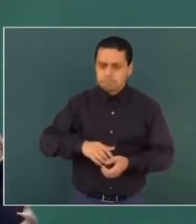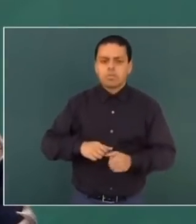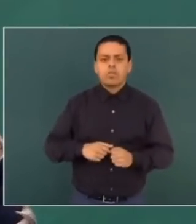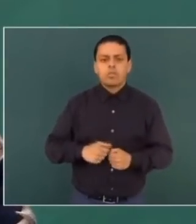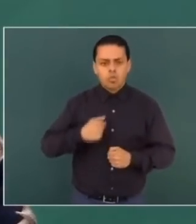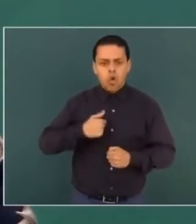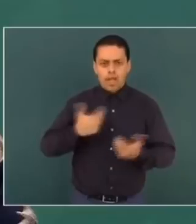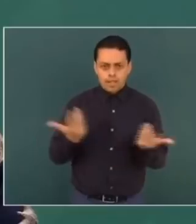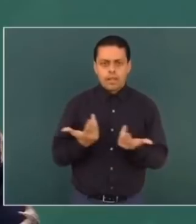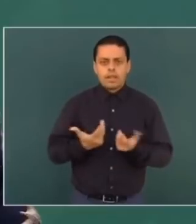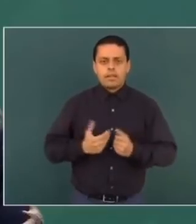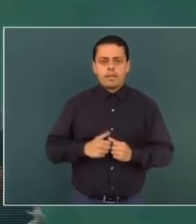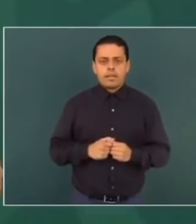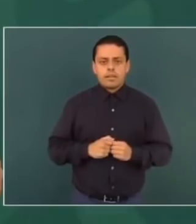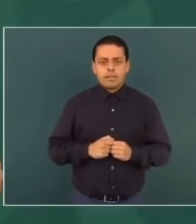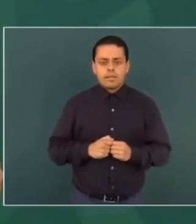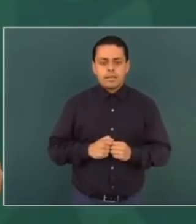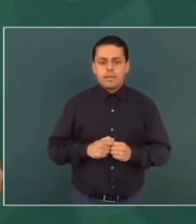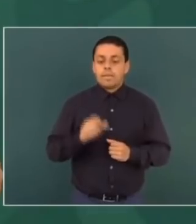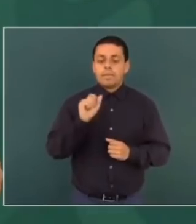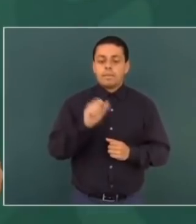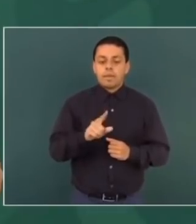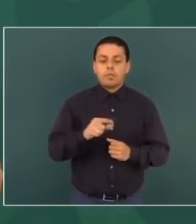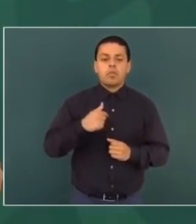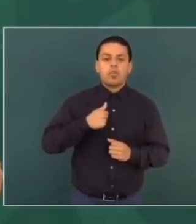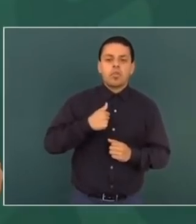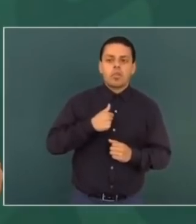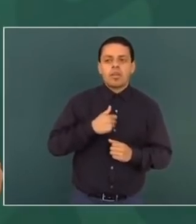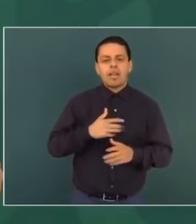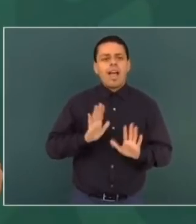Además, no voy a ceder